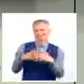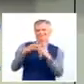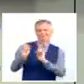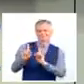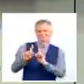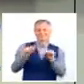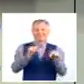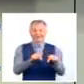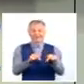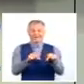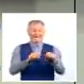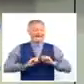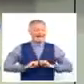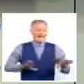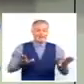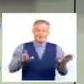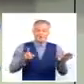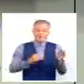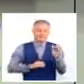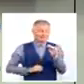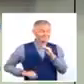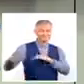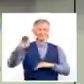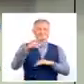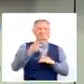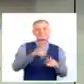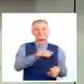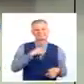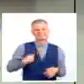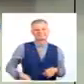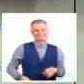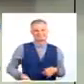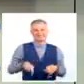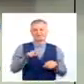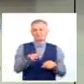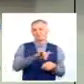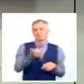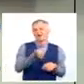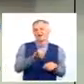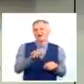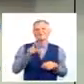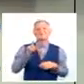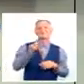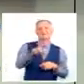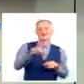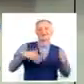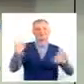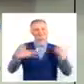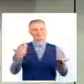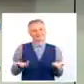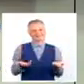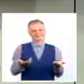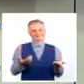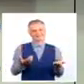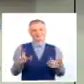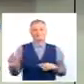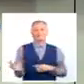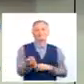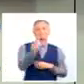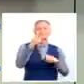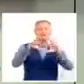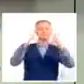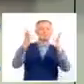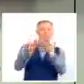insuperable de China, una película con un final feliz. Y entonces, el primer mundo no puede con esto. Ya hoy se